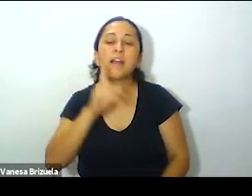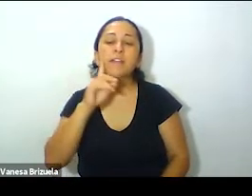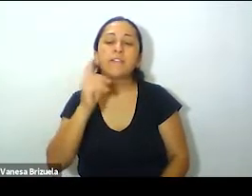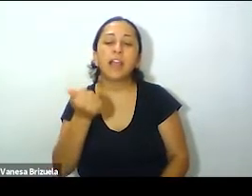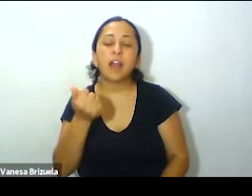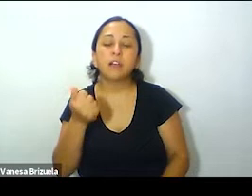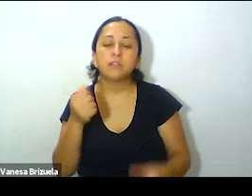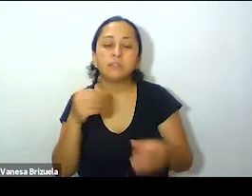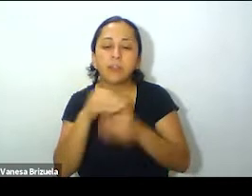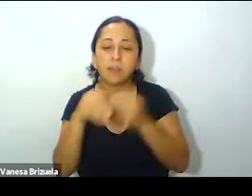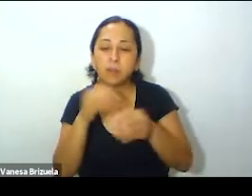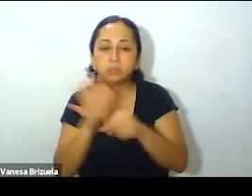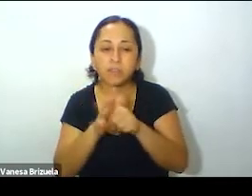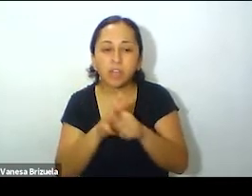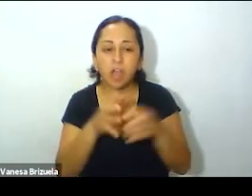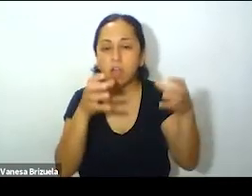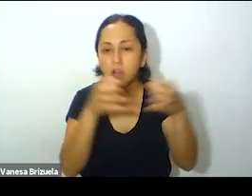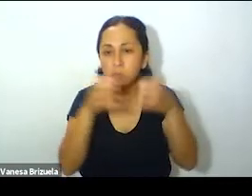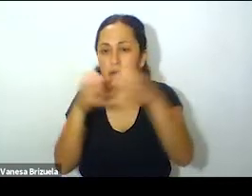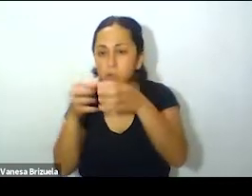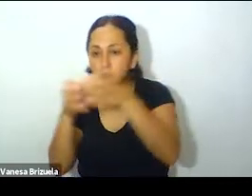que comparten características comunes.